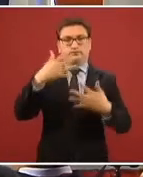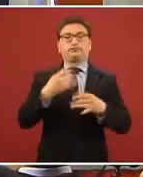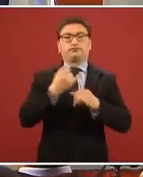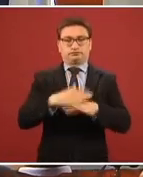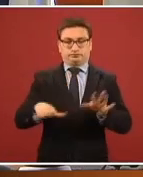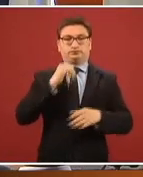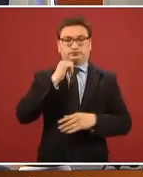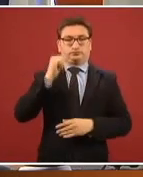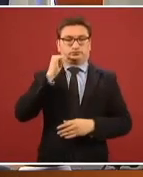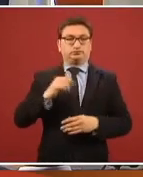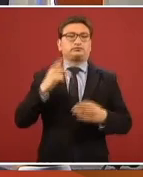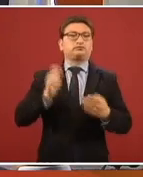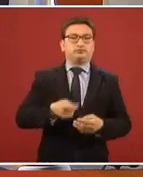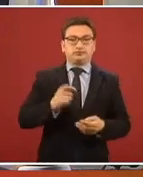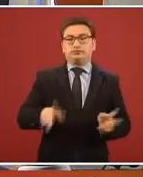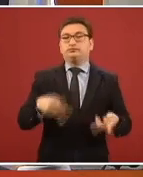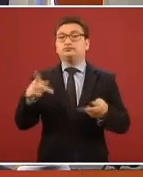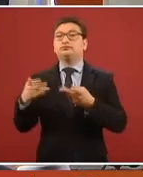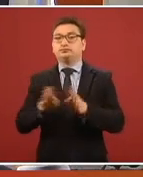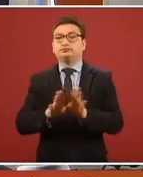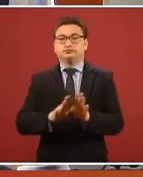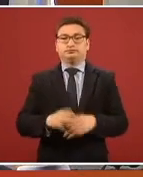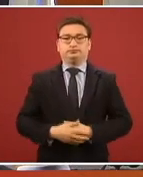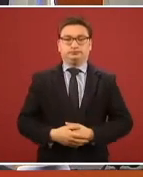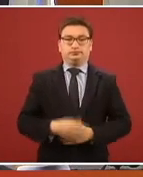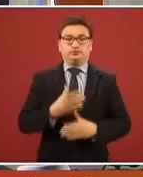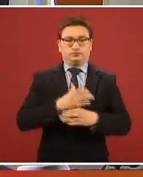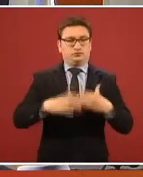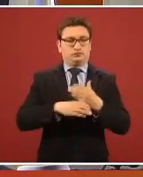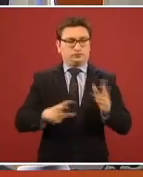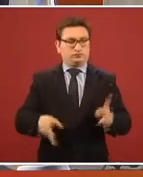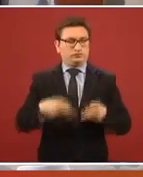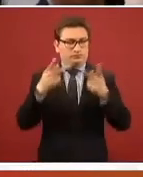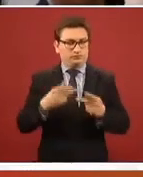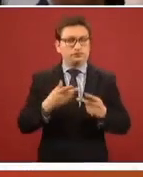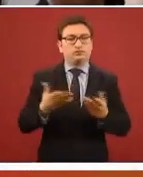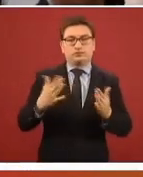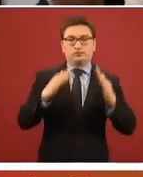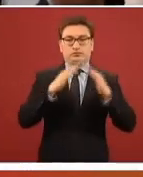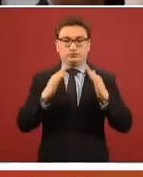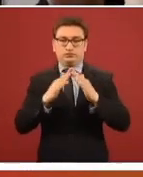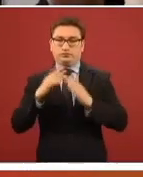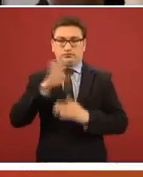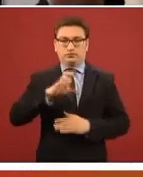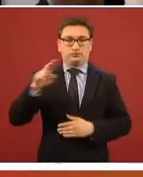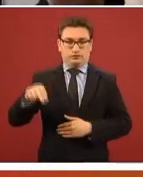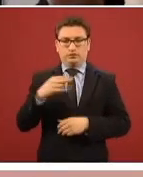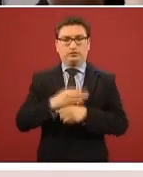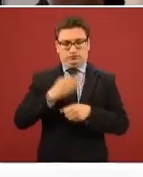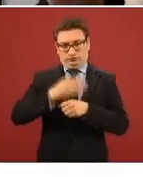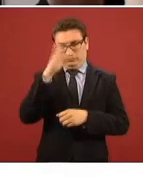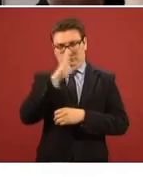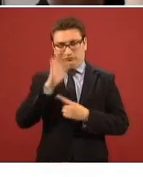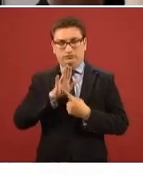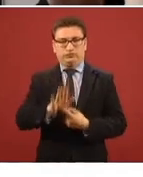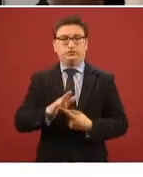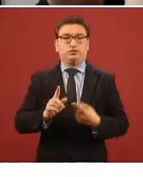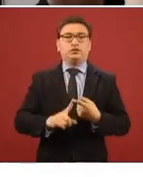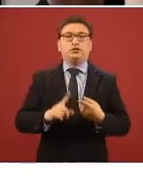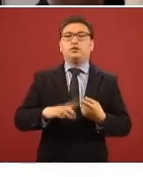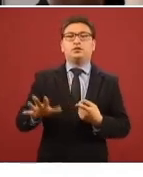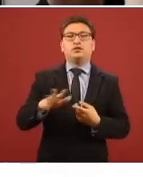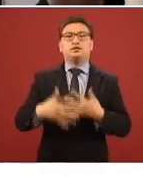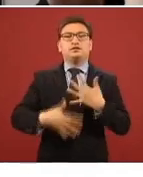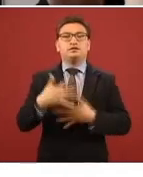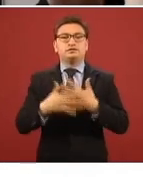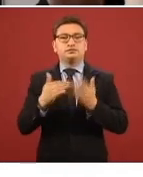vendimos y al sobreprecio que vendimos en bienes inmuebles vendimos 2 una casa en cancún que ahorita les muestro las fotos en alrededor de